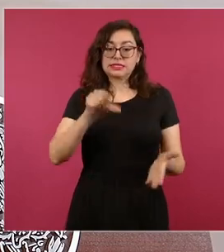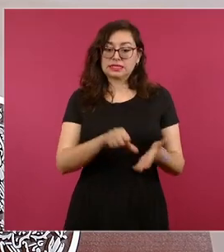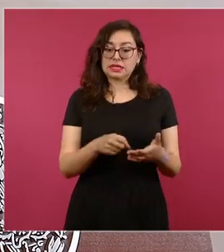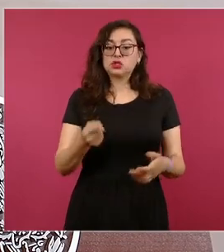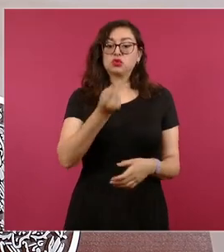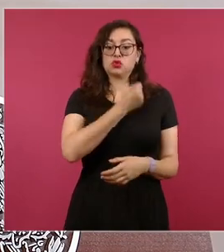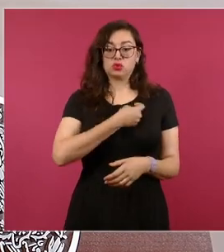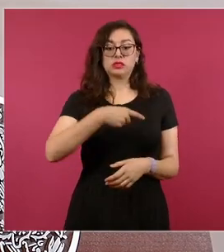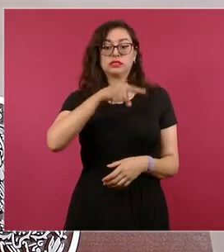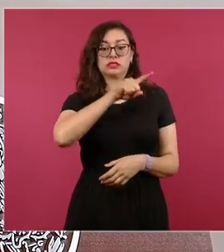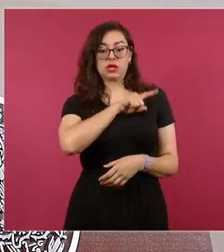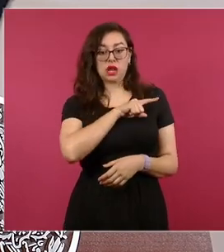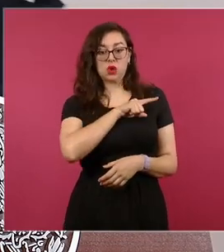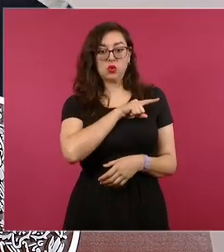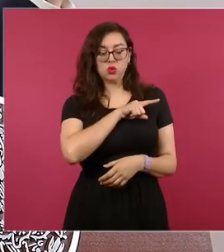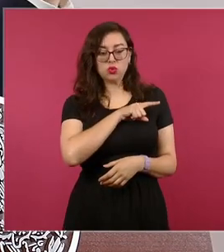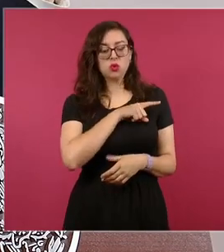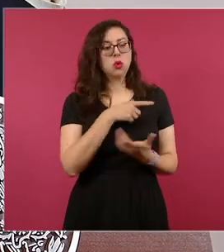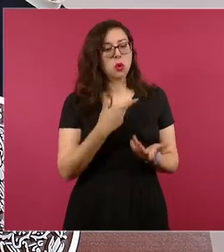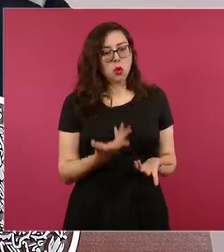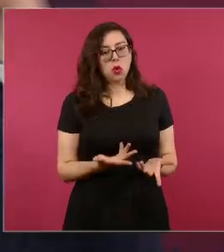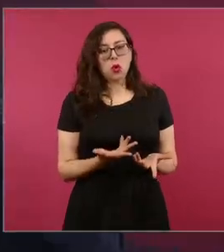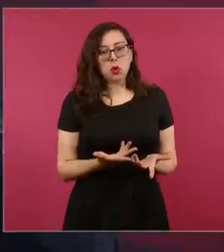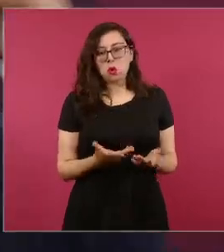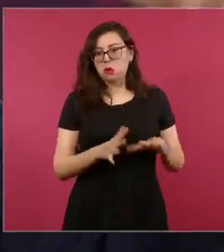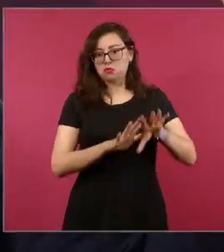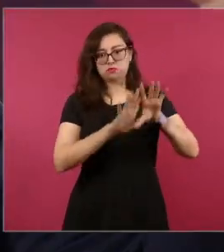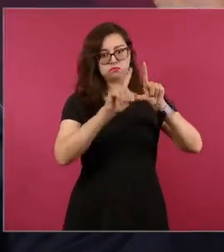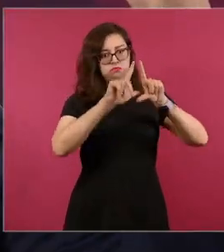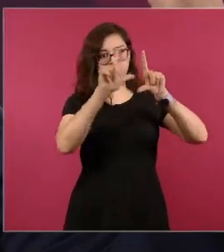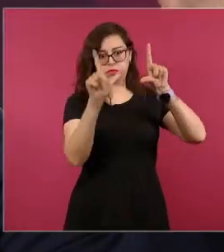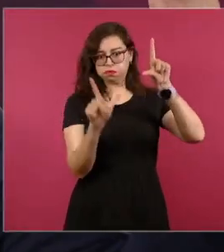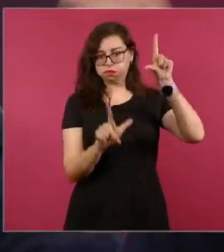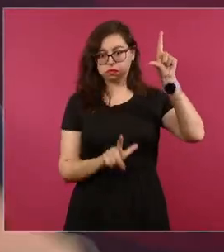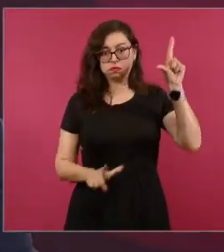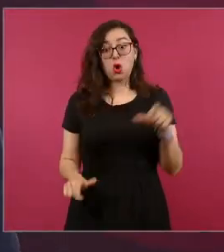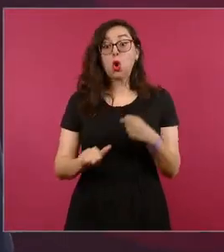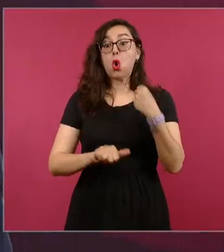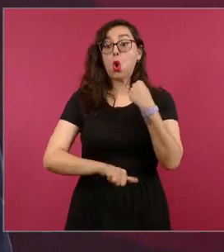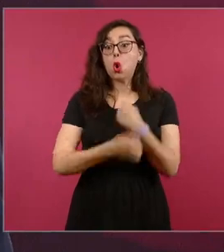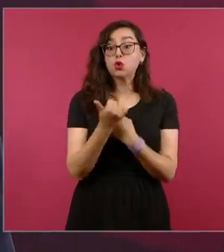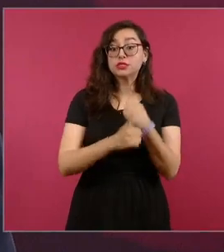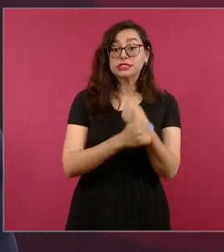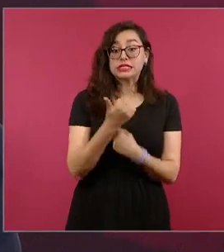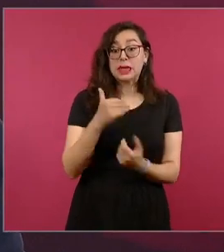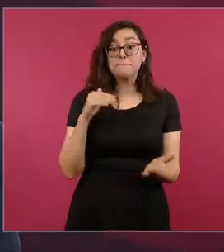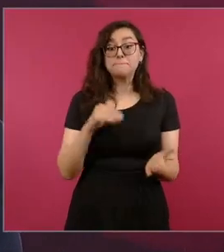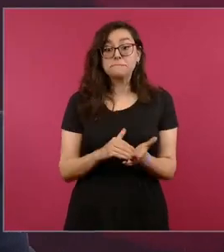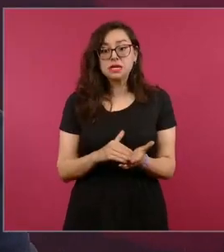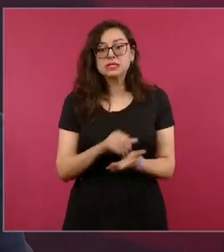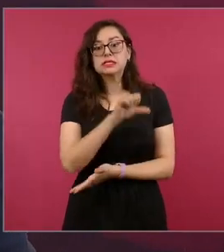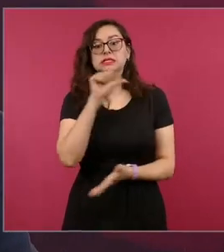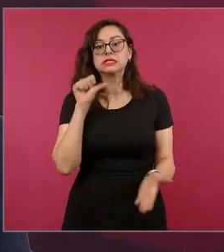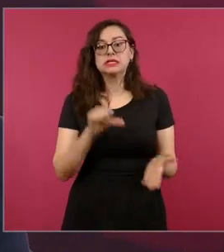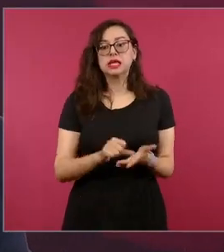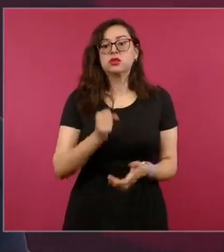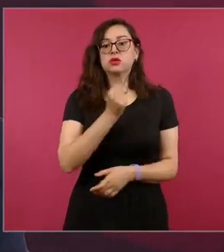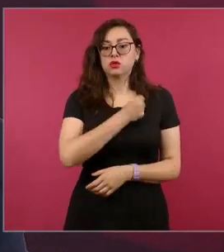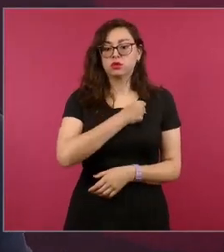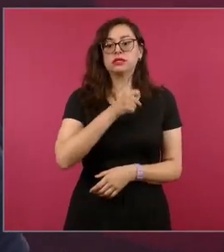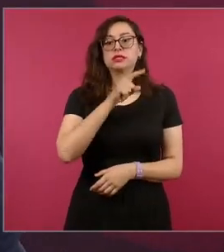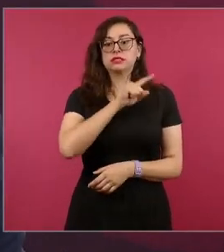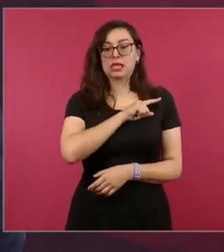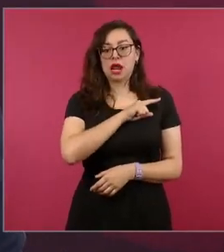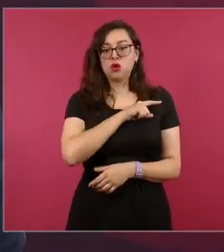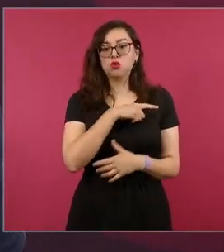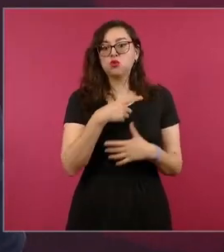como ustedes ven, están muy bien distribuidos por el país, es decir, son 11,000, es un número muy importante. También puede llegar a tener